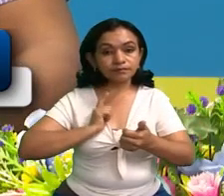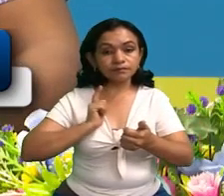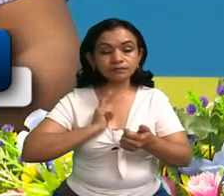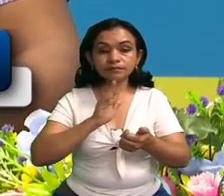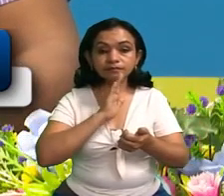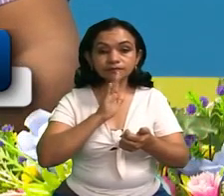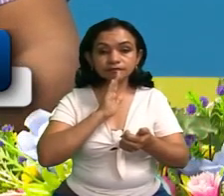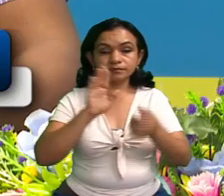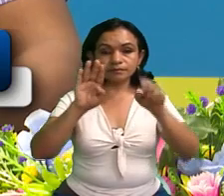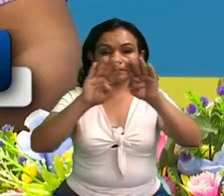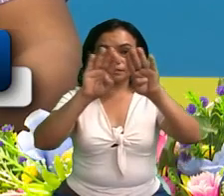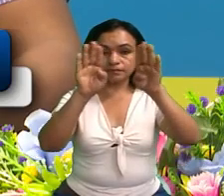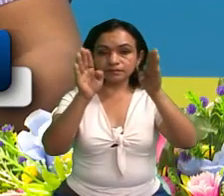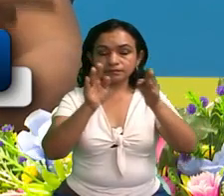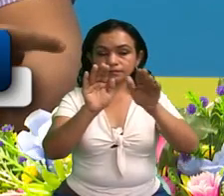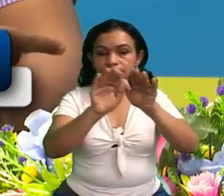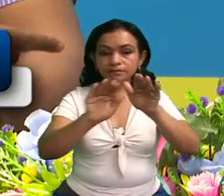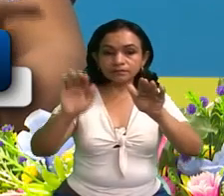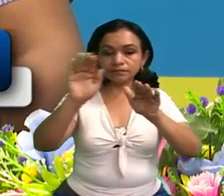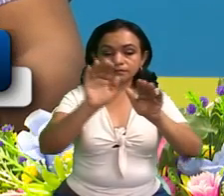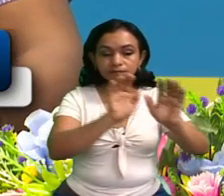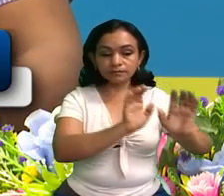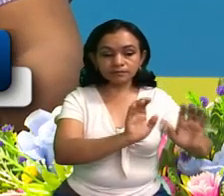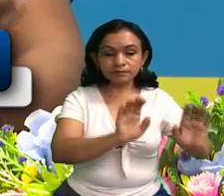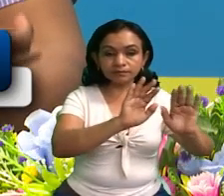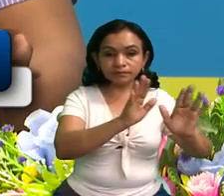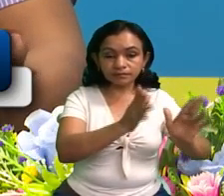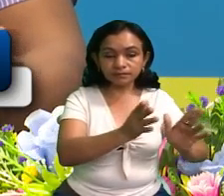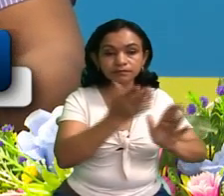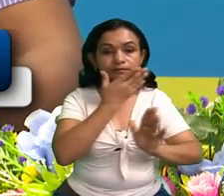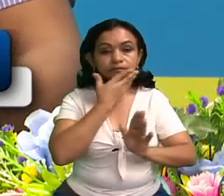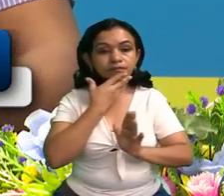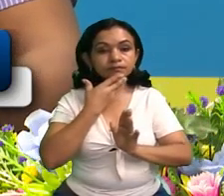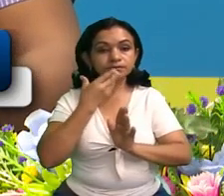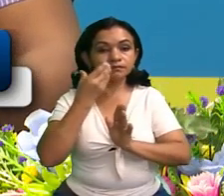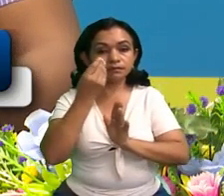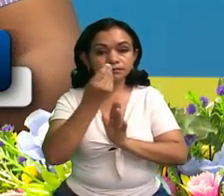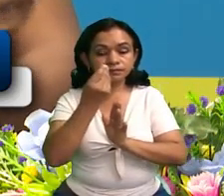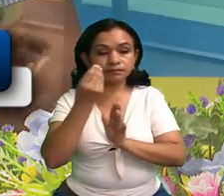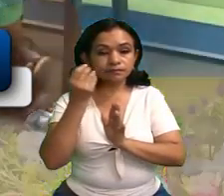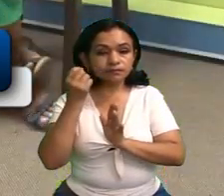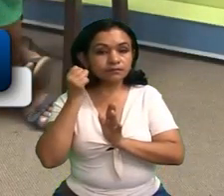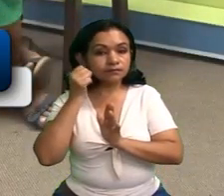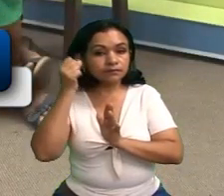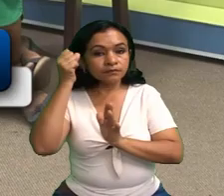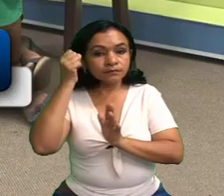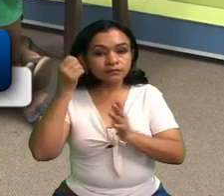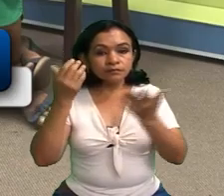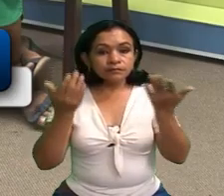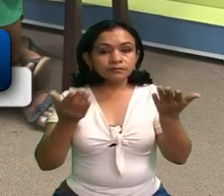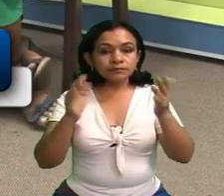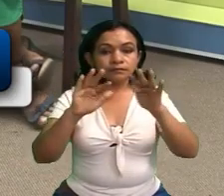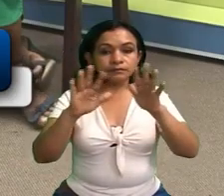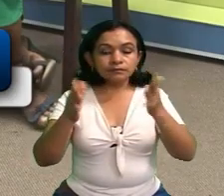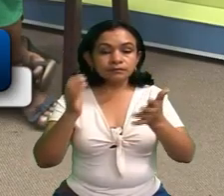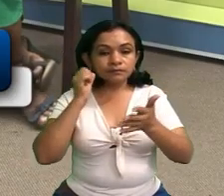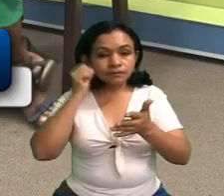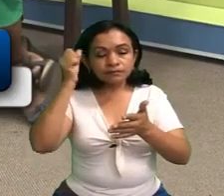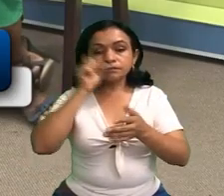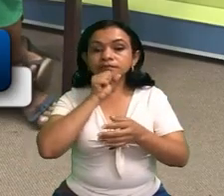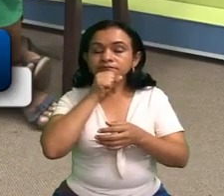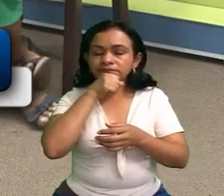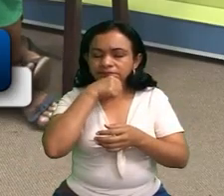género femenino, ¿quiénes son más? ¿Las niñas, las adolescentes, las adultas o las mujeres adultas mayores?